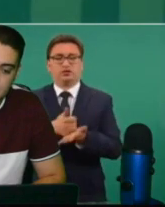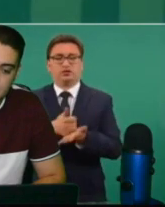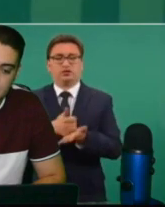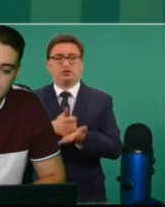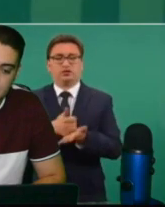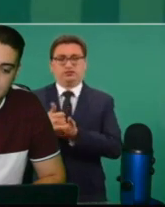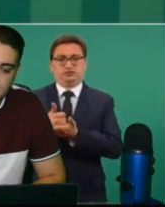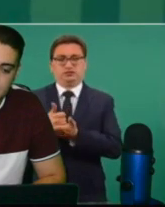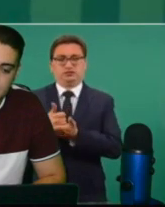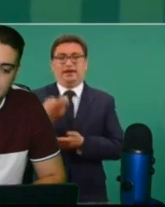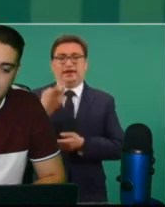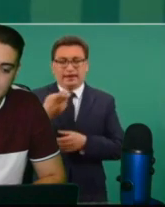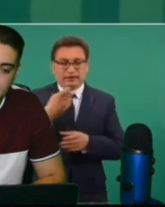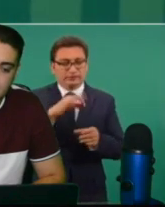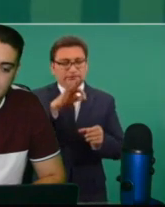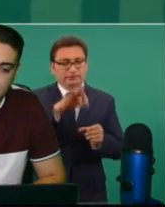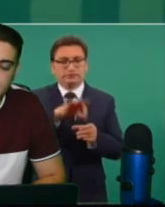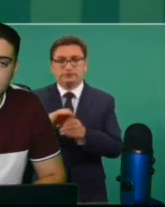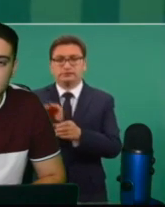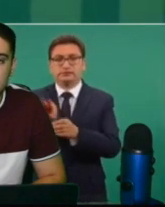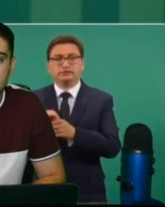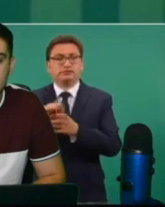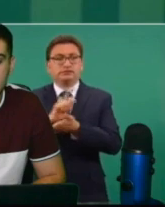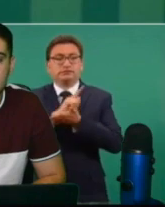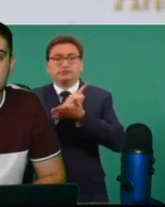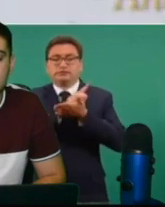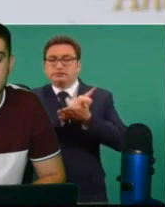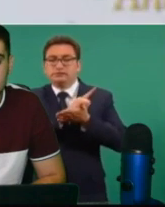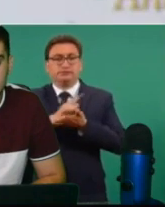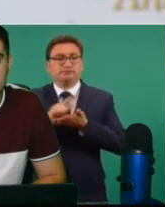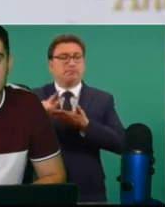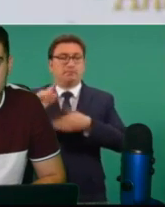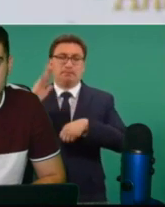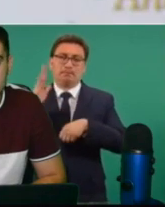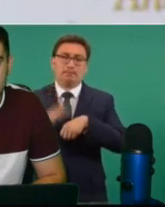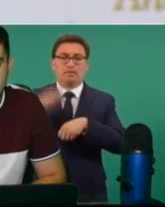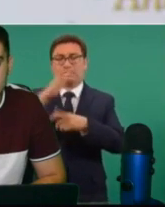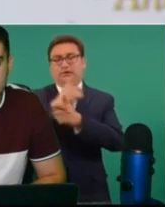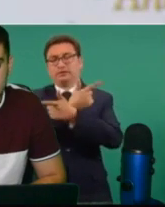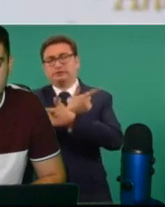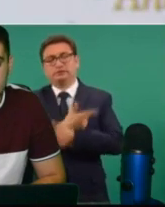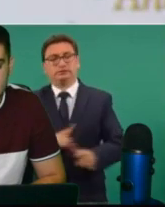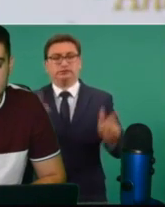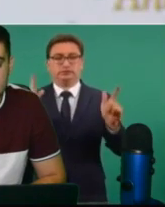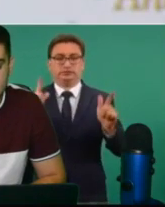Estas tienen que ser las elecciones más limpias, libres